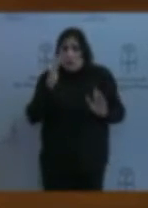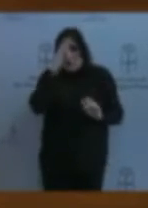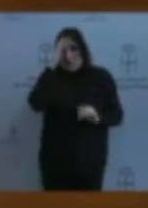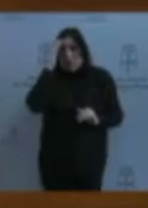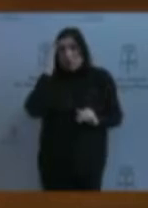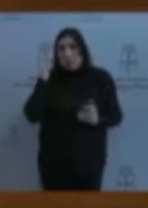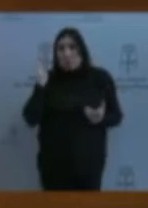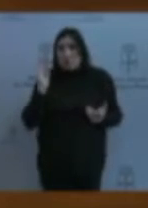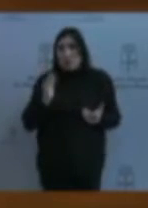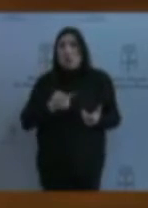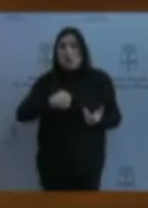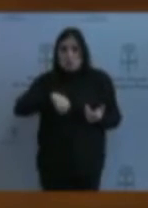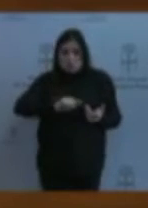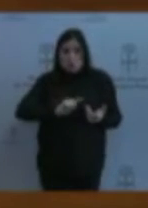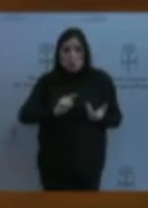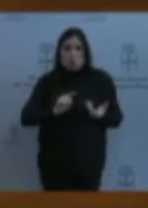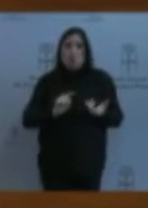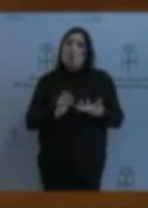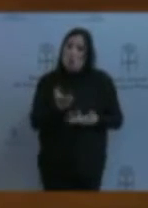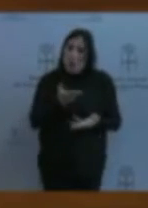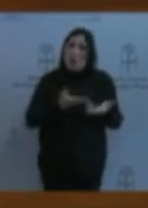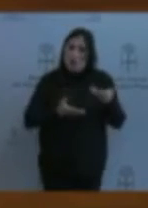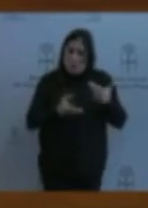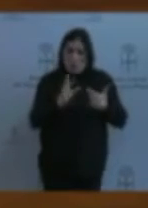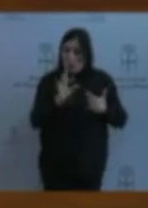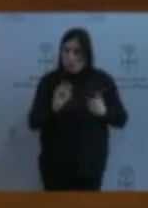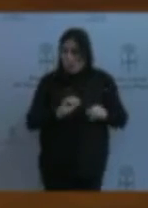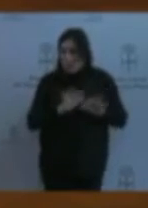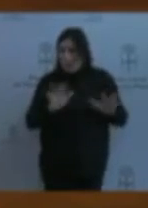dispositivos de cooperación que se necesiten y de prevención, por supuesto.